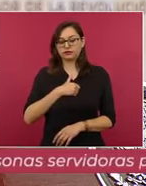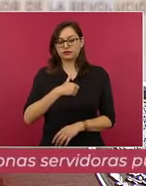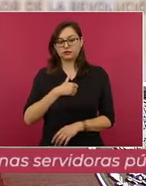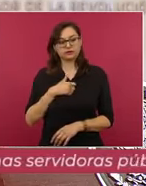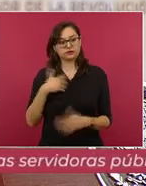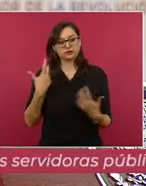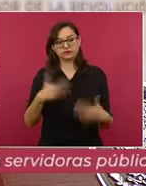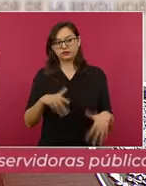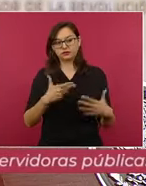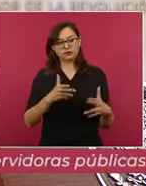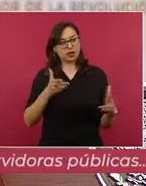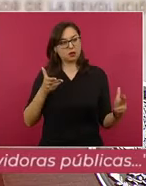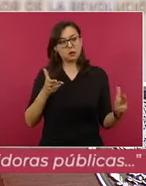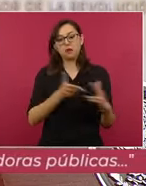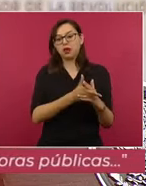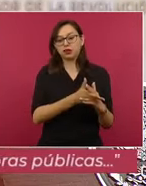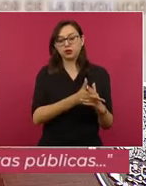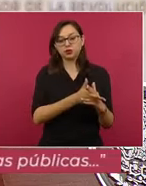cobardía.